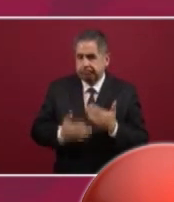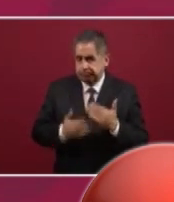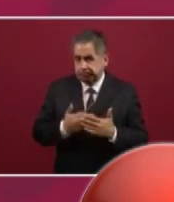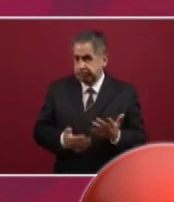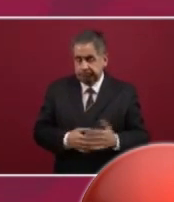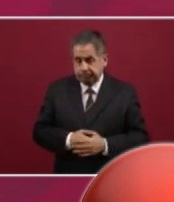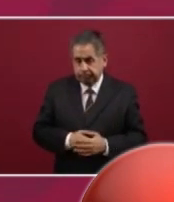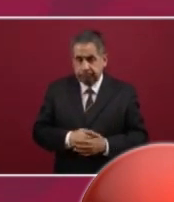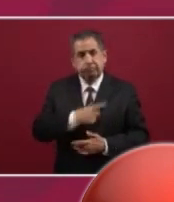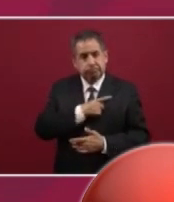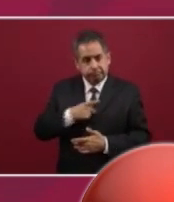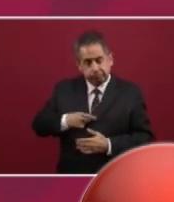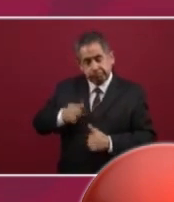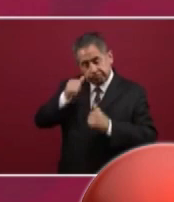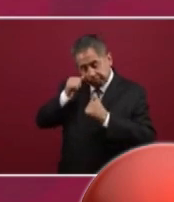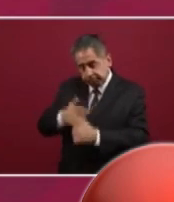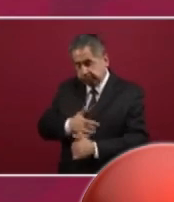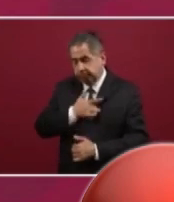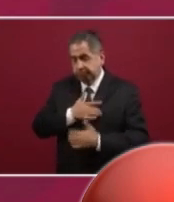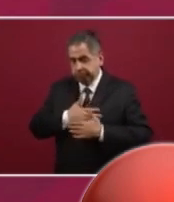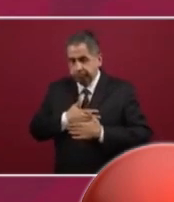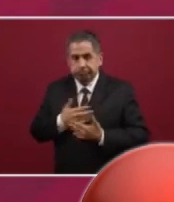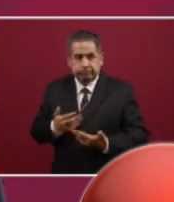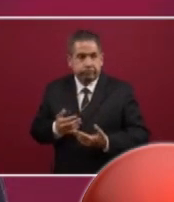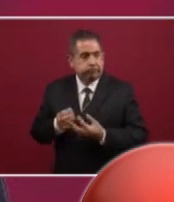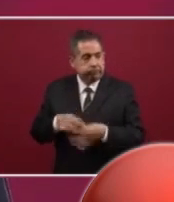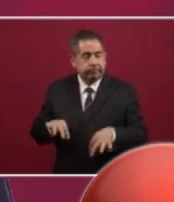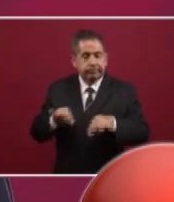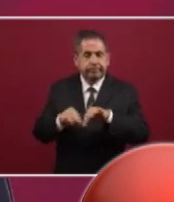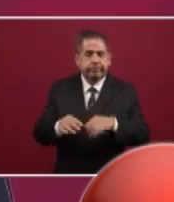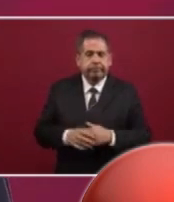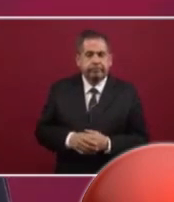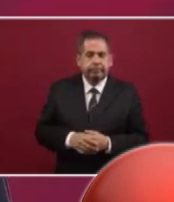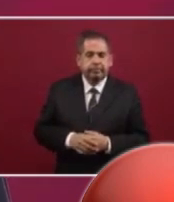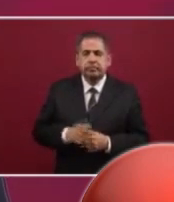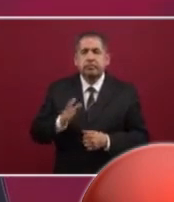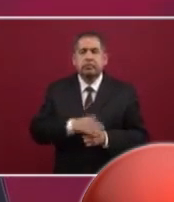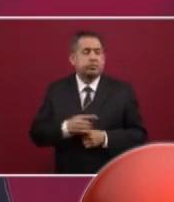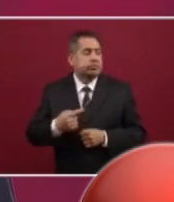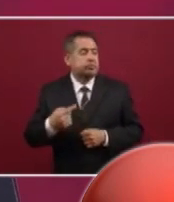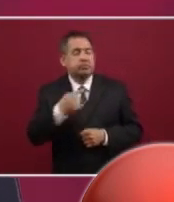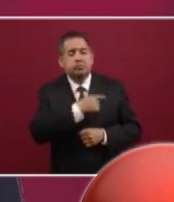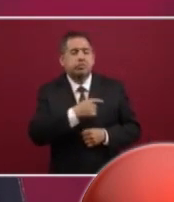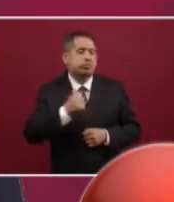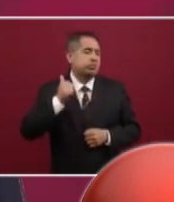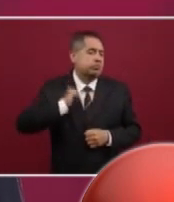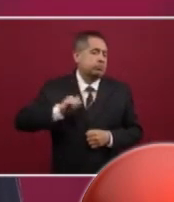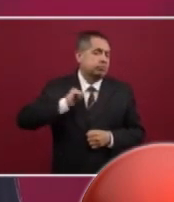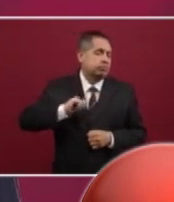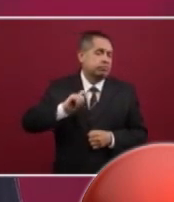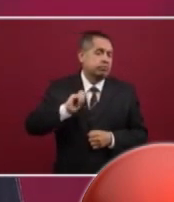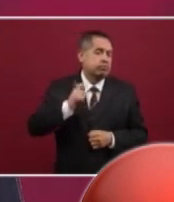Esto es muy importante, porque el conservadurismo siempre